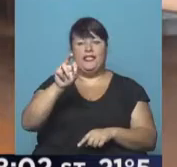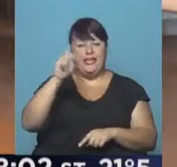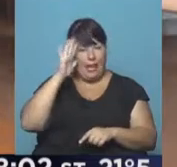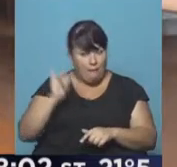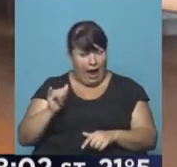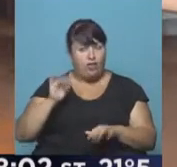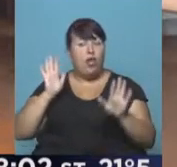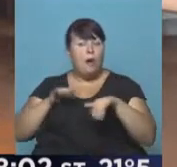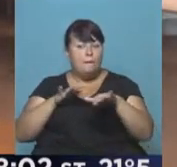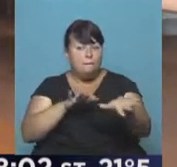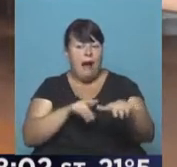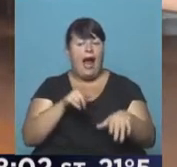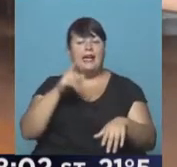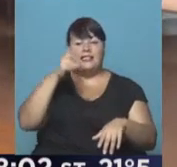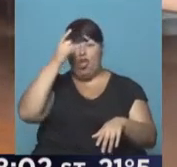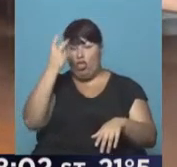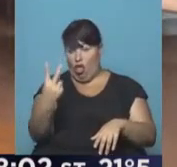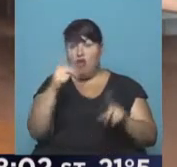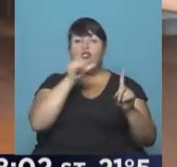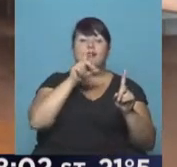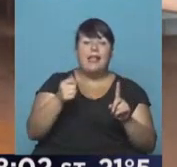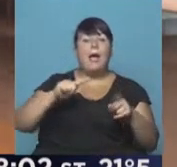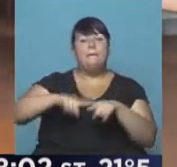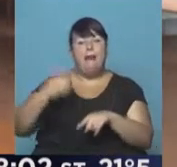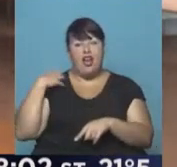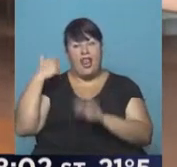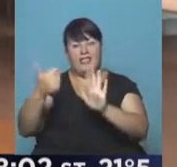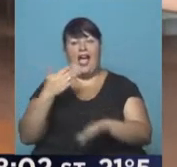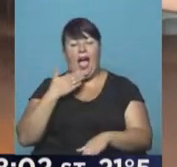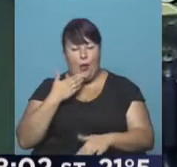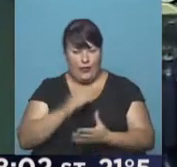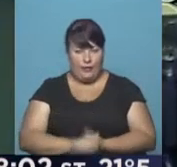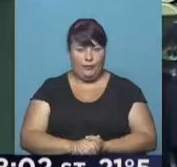marzo, movilización por parte de la 2CTA y el paro general del 6 de abril.